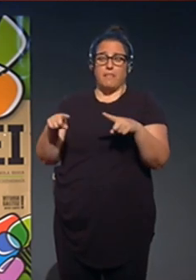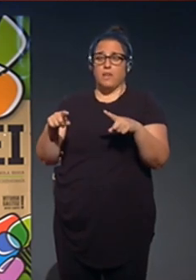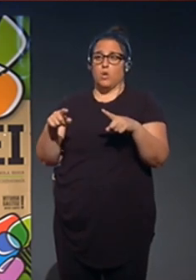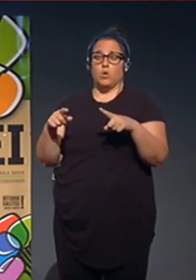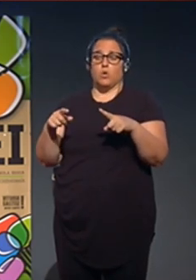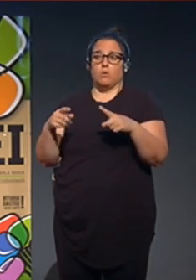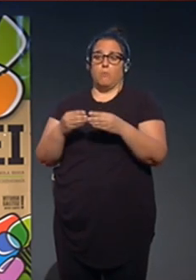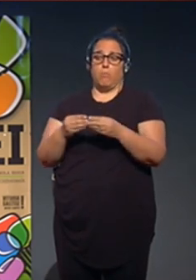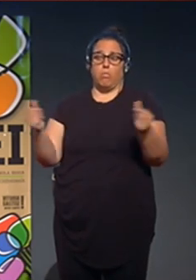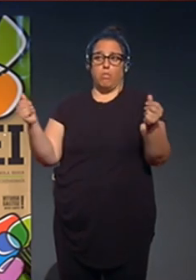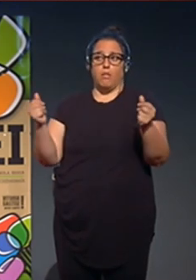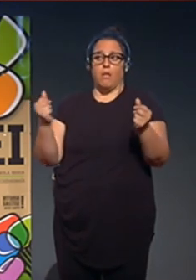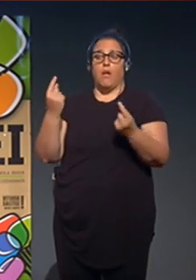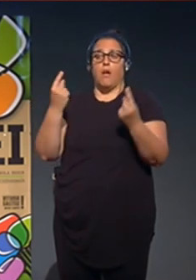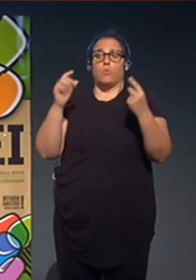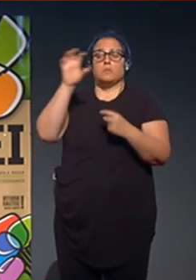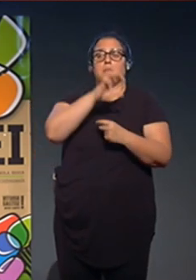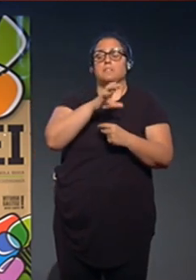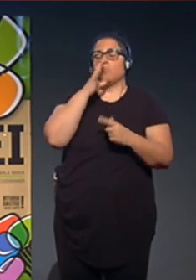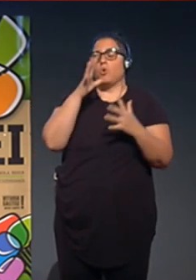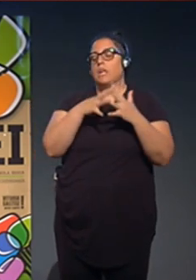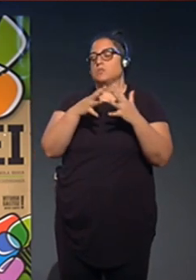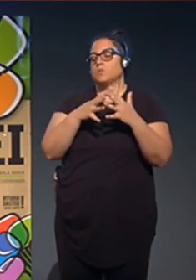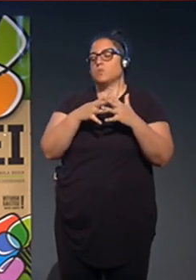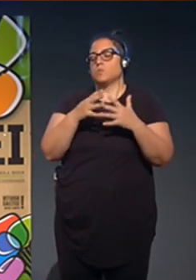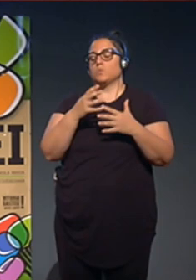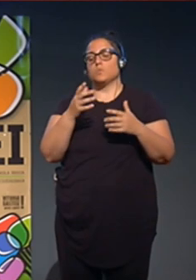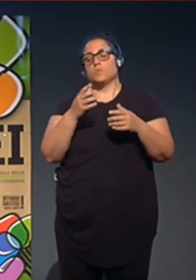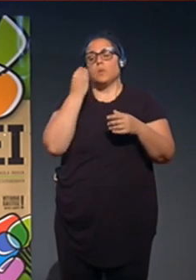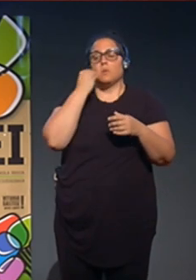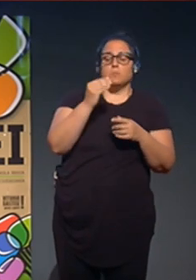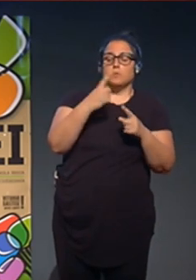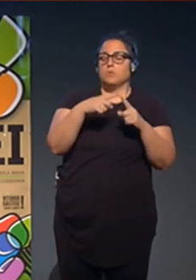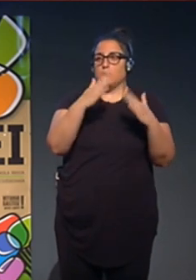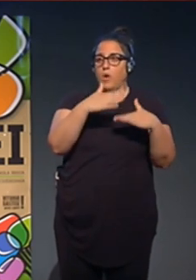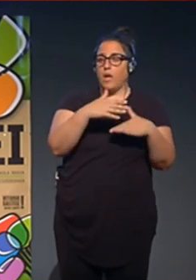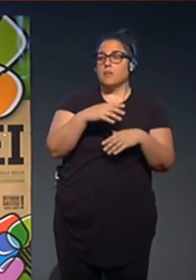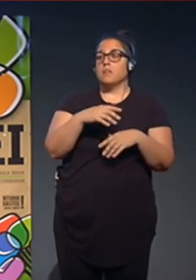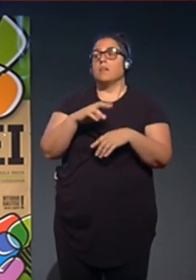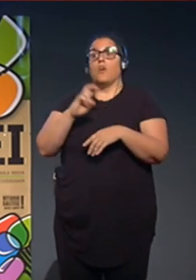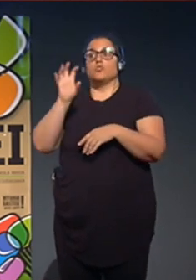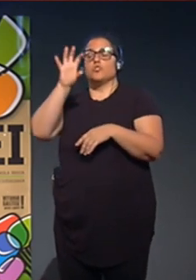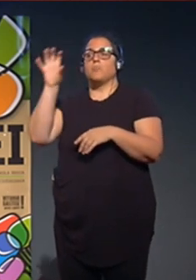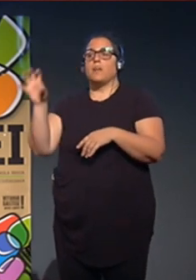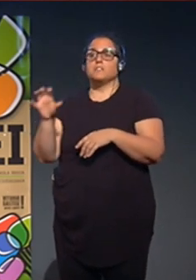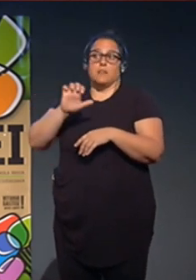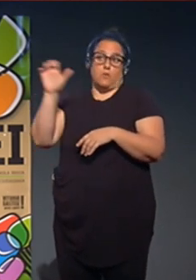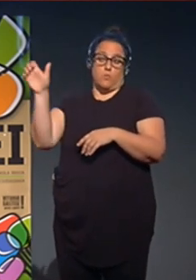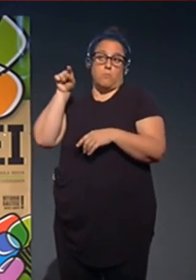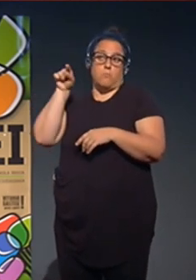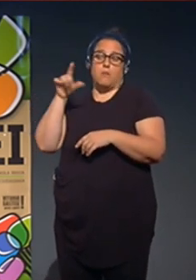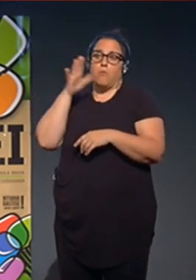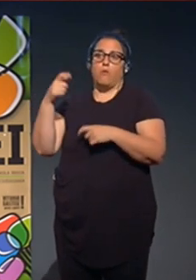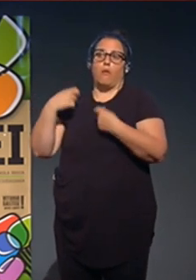unos países por falta de infraestructura en otros sobre todo en Europa porque se despilfarran